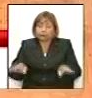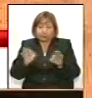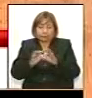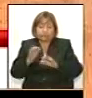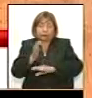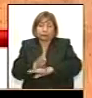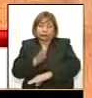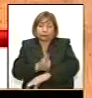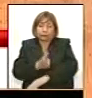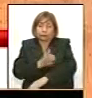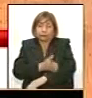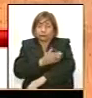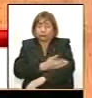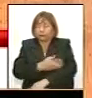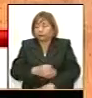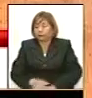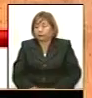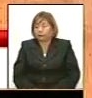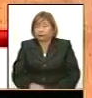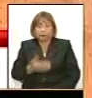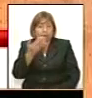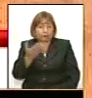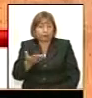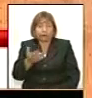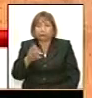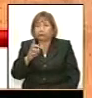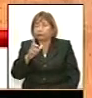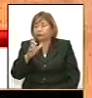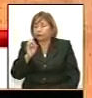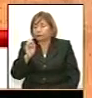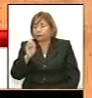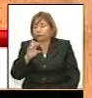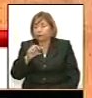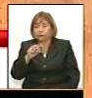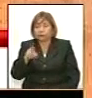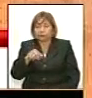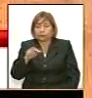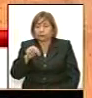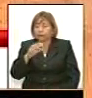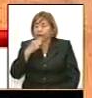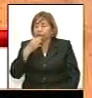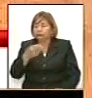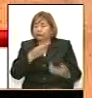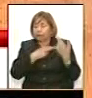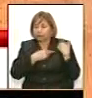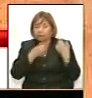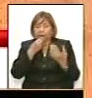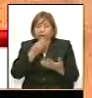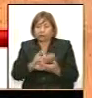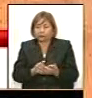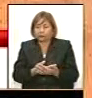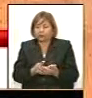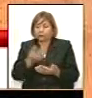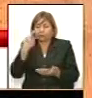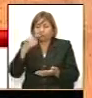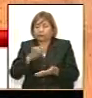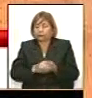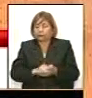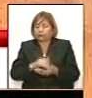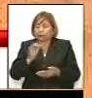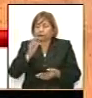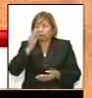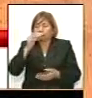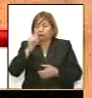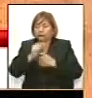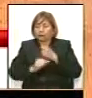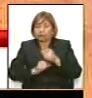los errores. Usted, Johnny Lescano, puede quedar como un buen líder del país si asume una responsabilidad para que las generaciones mañana más